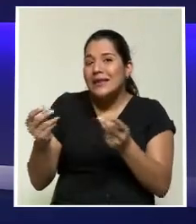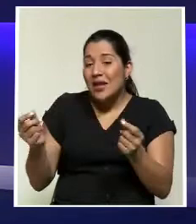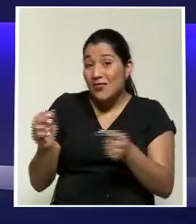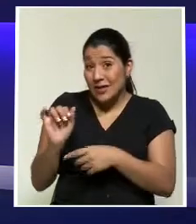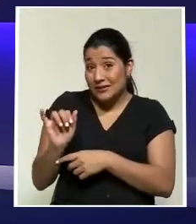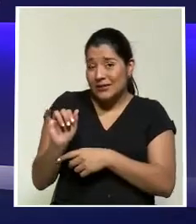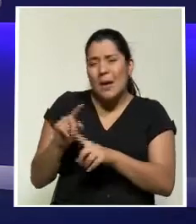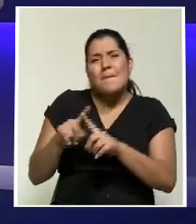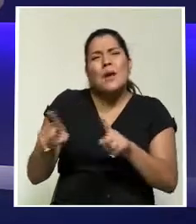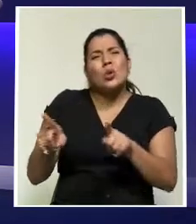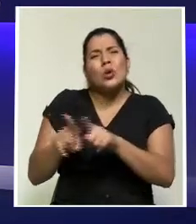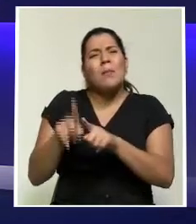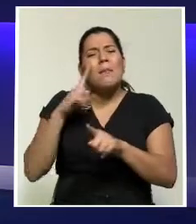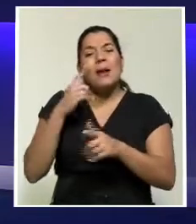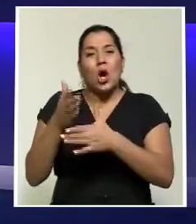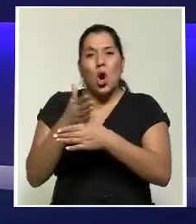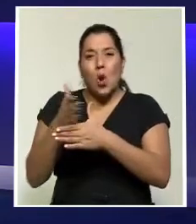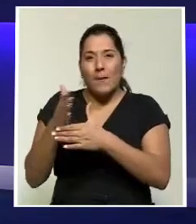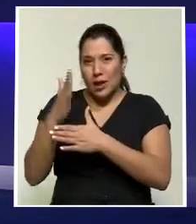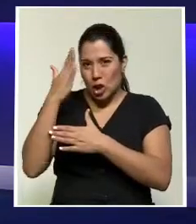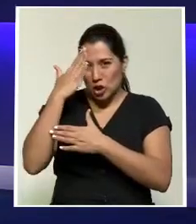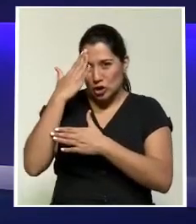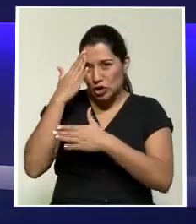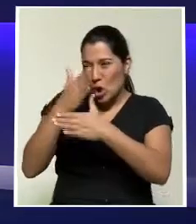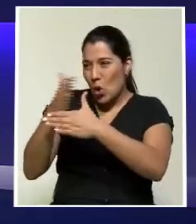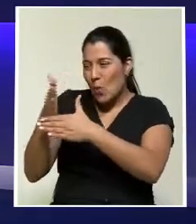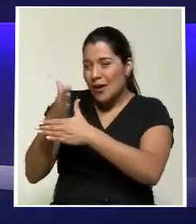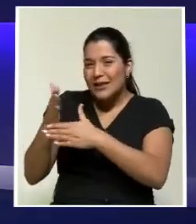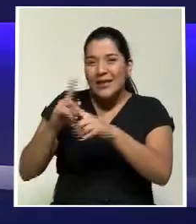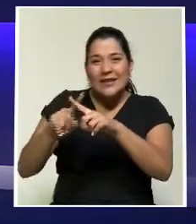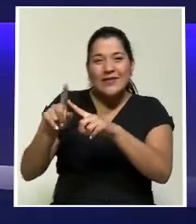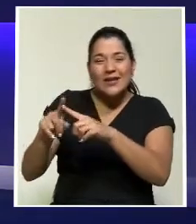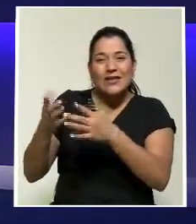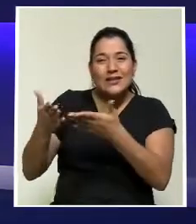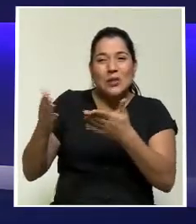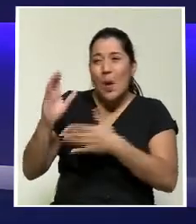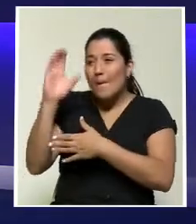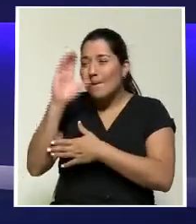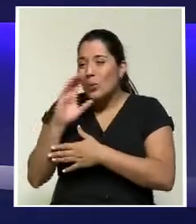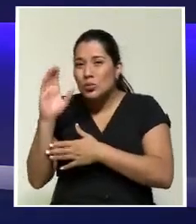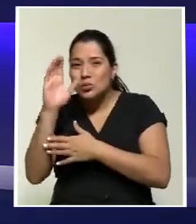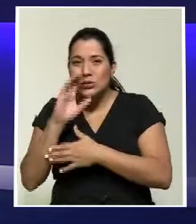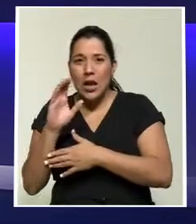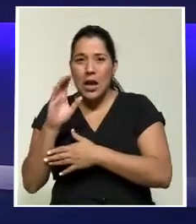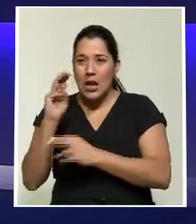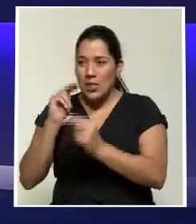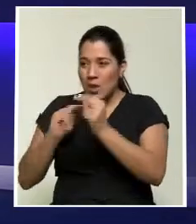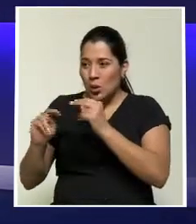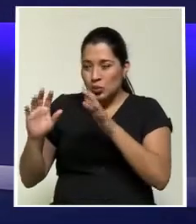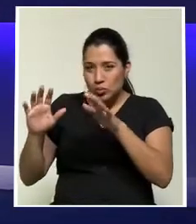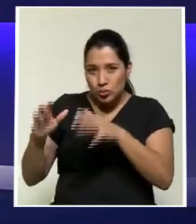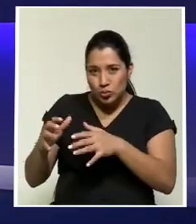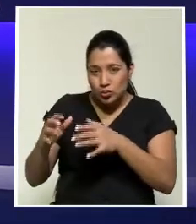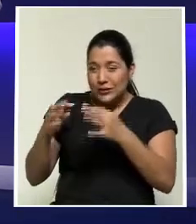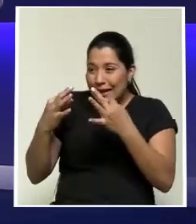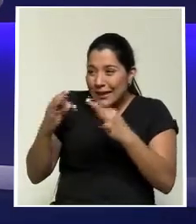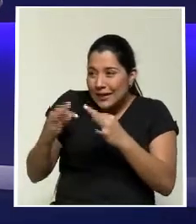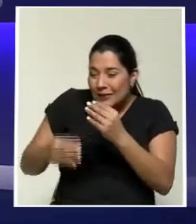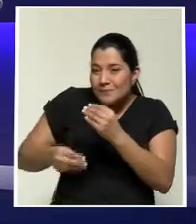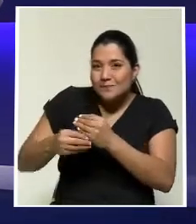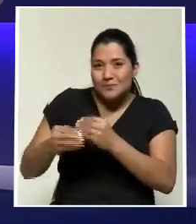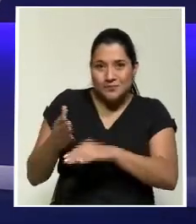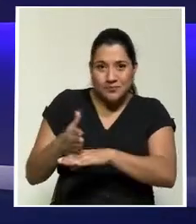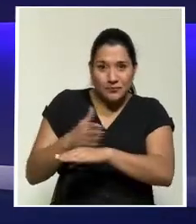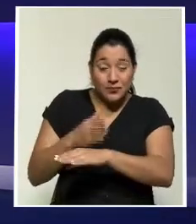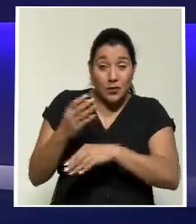compartir conocimientos, para compartir diferentes recursos, buscar mercados en conjunto, buscar generar valor agregado a sus productos, y